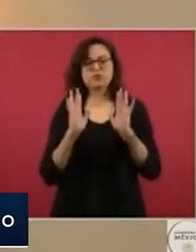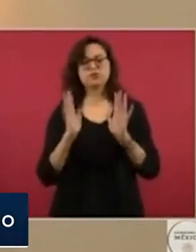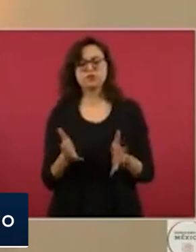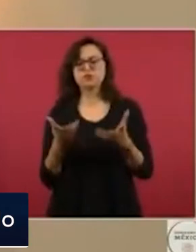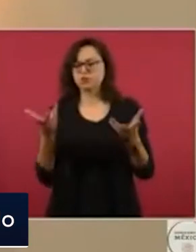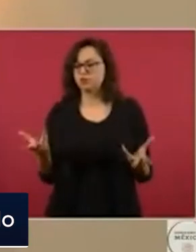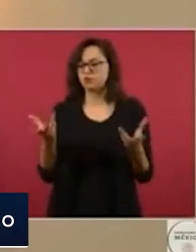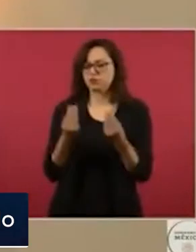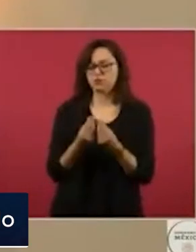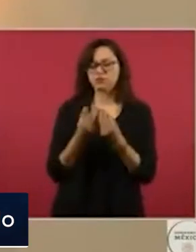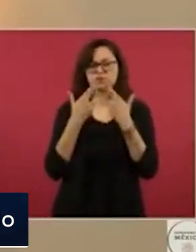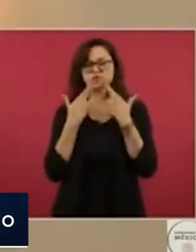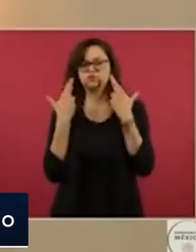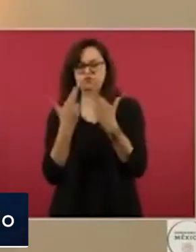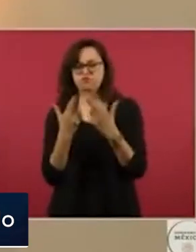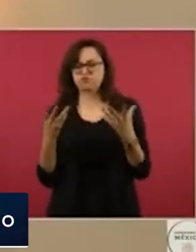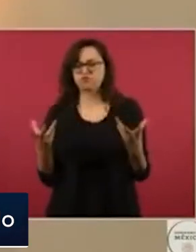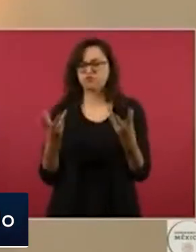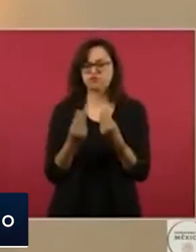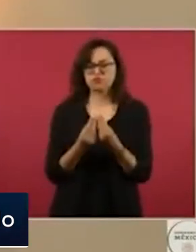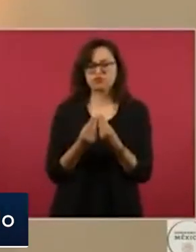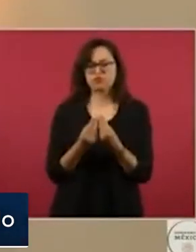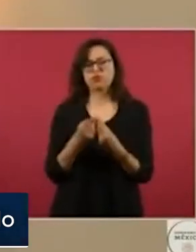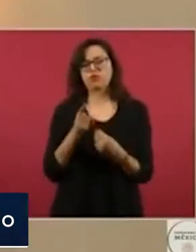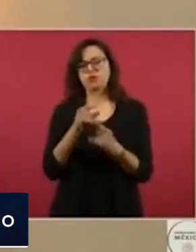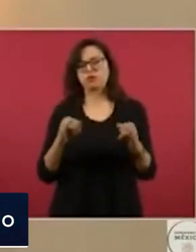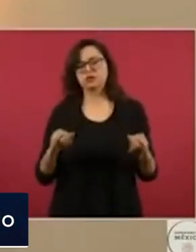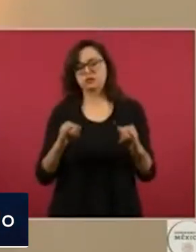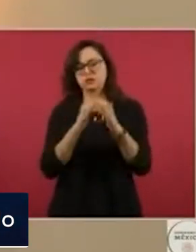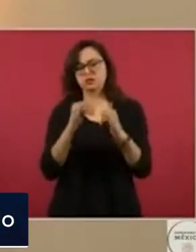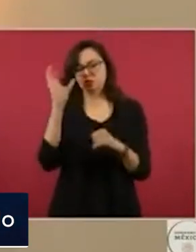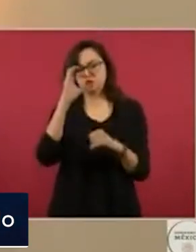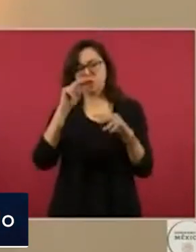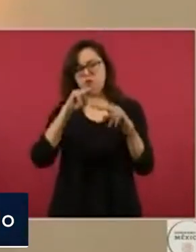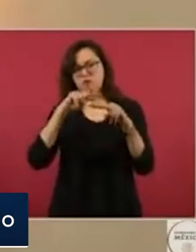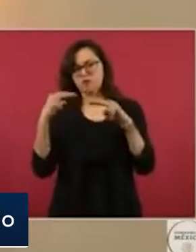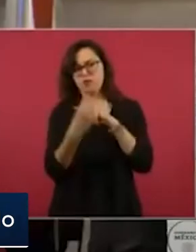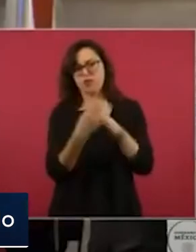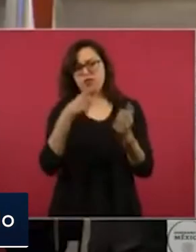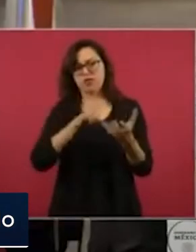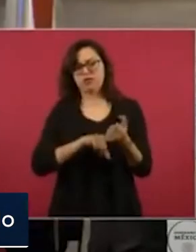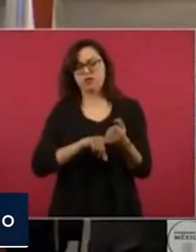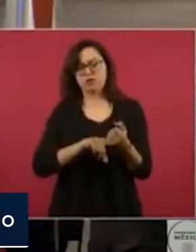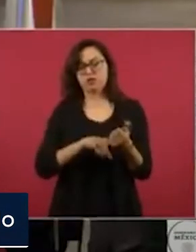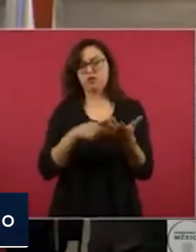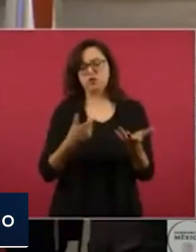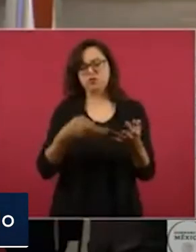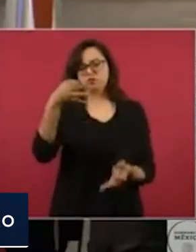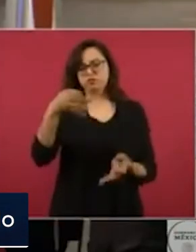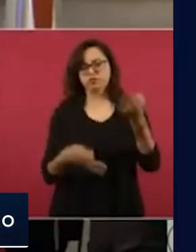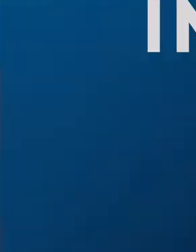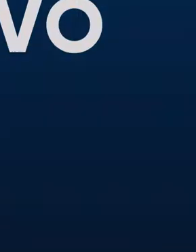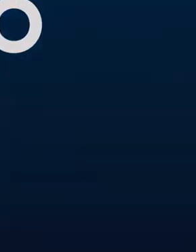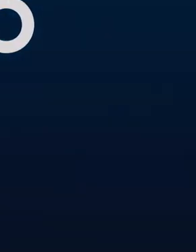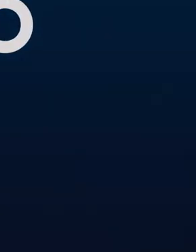los padres de Devani, las autoridades federales y de Nuevo León, en el Instituto de Ciencias Forenses del Tribunal Superior de Justicia de la